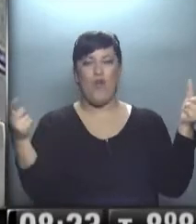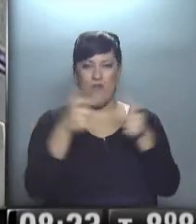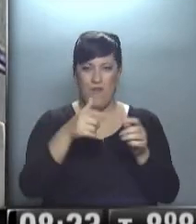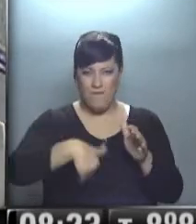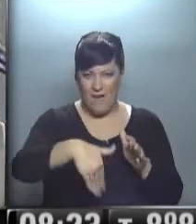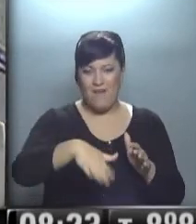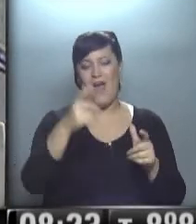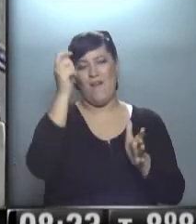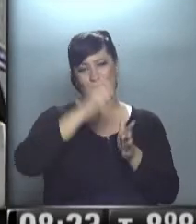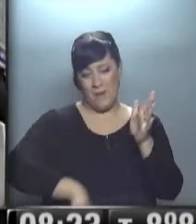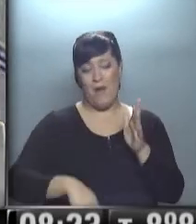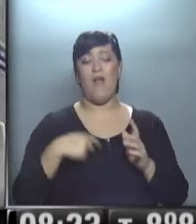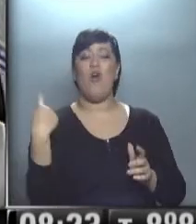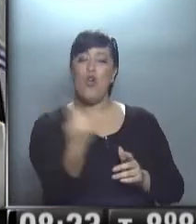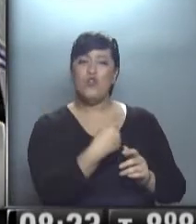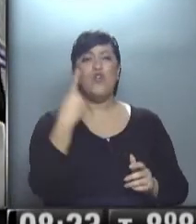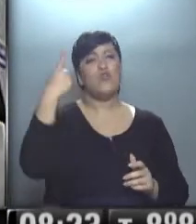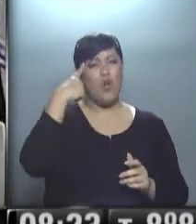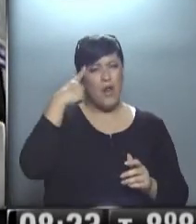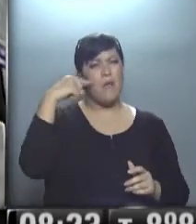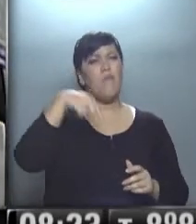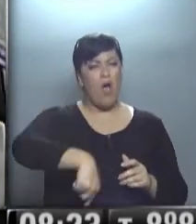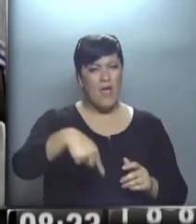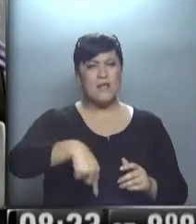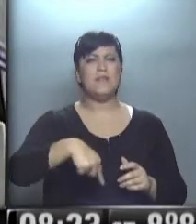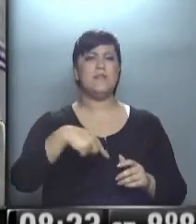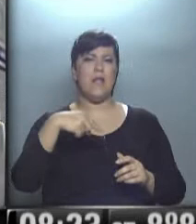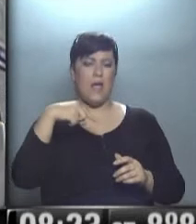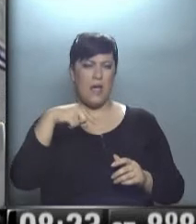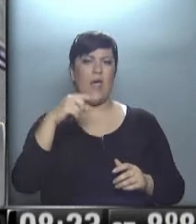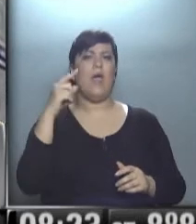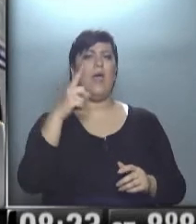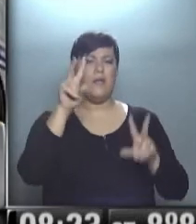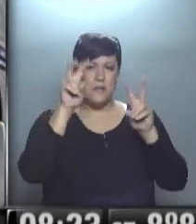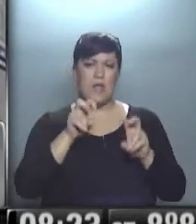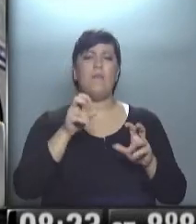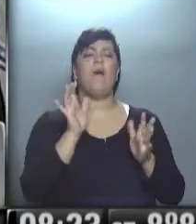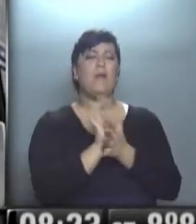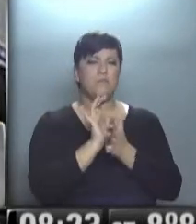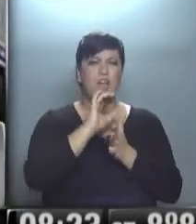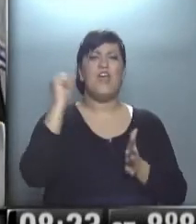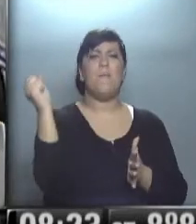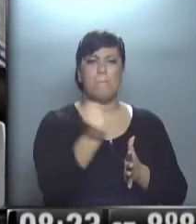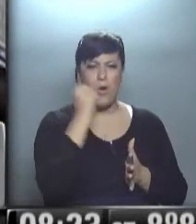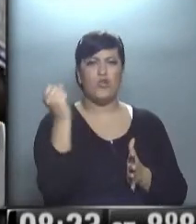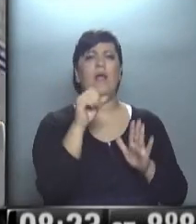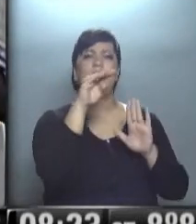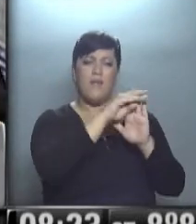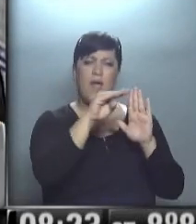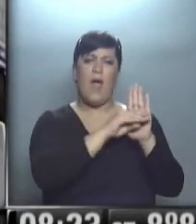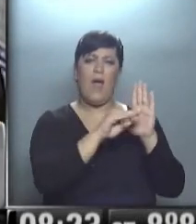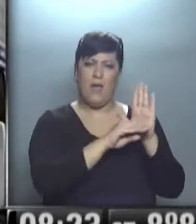tanto nosotros creemos que este es un tema excluyente para la república argentina en términos de agenda internacional